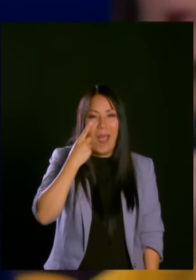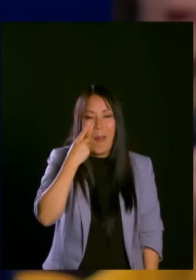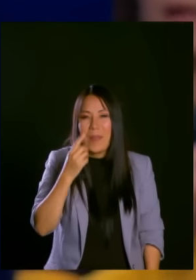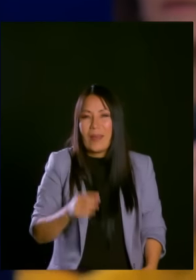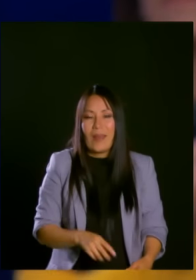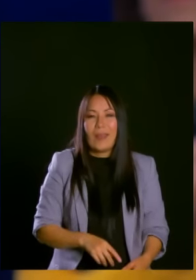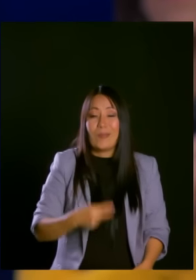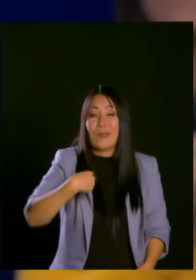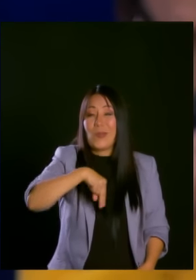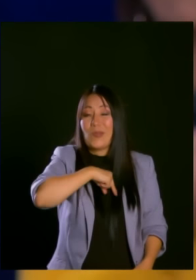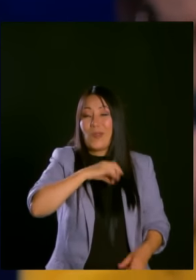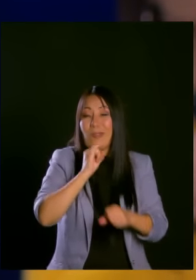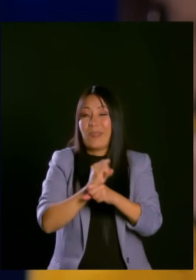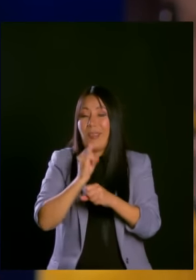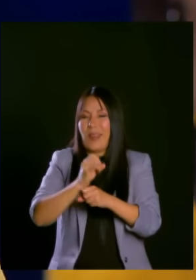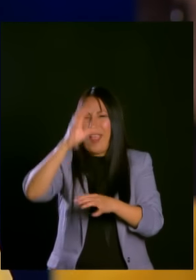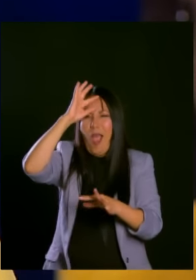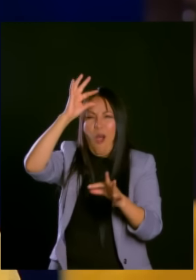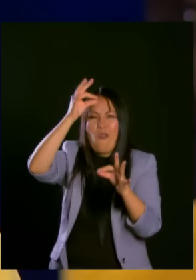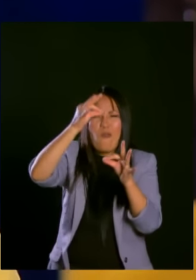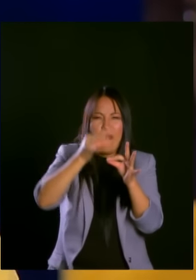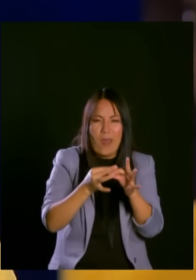Definitivamente somos una iglesia de fe.